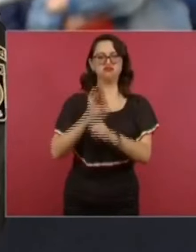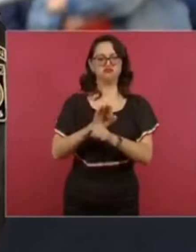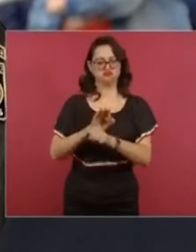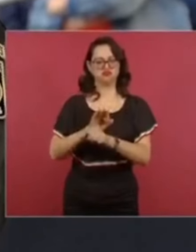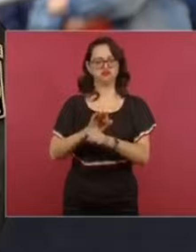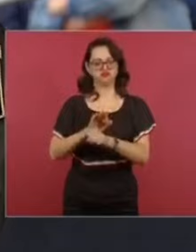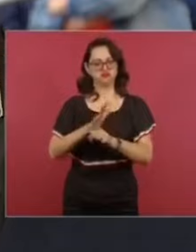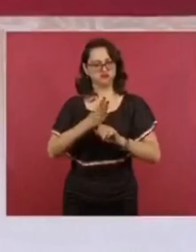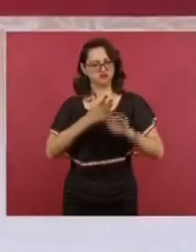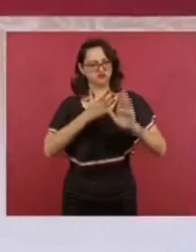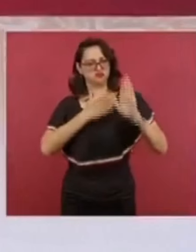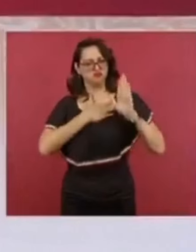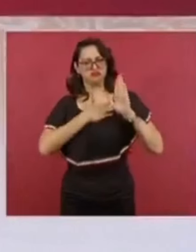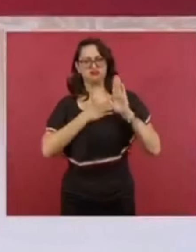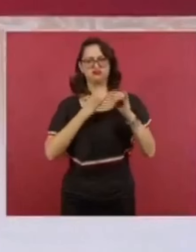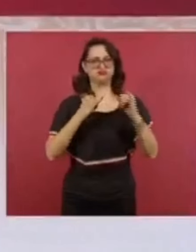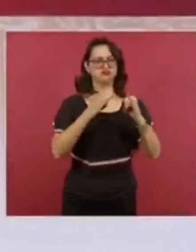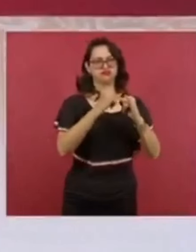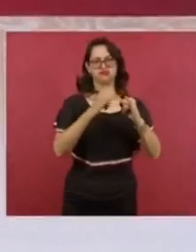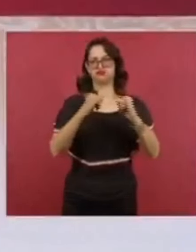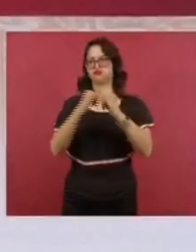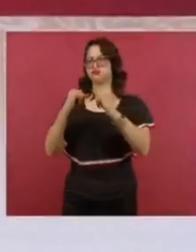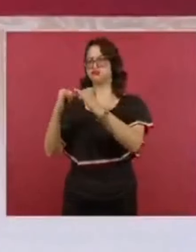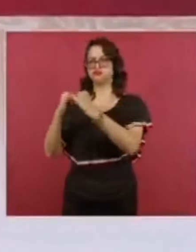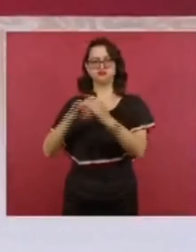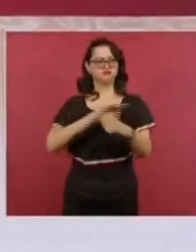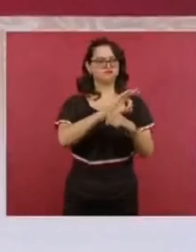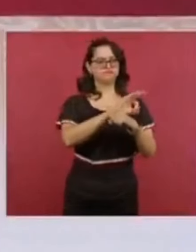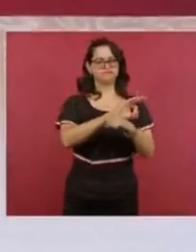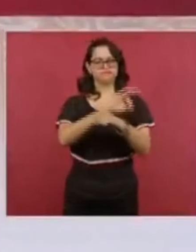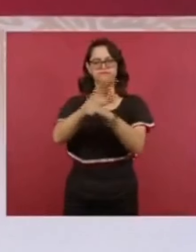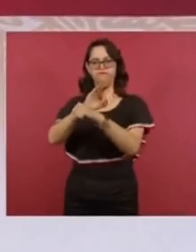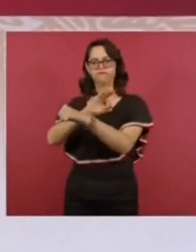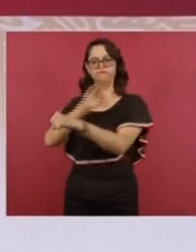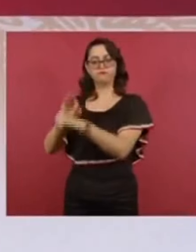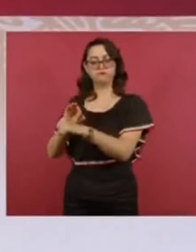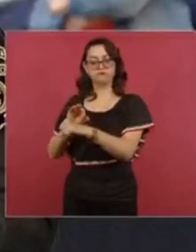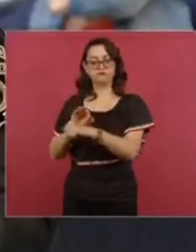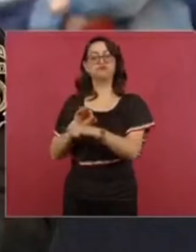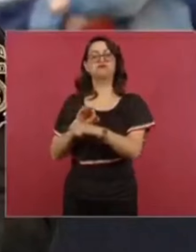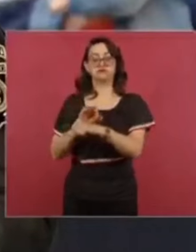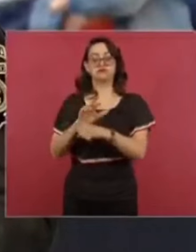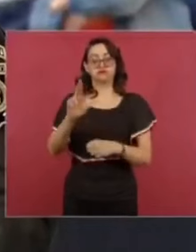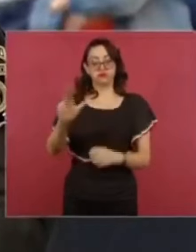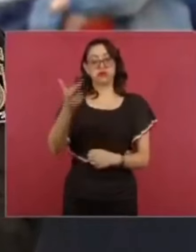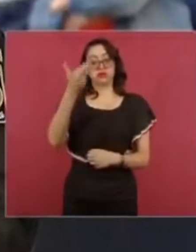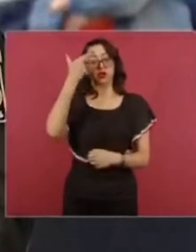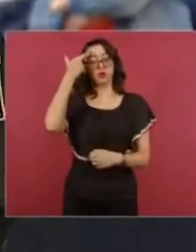compromiso con las instituciones. Entre los más significativos encontramos también